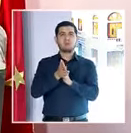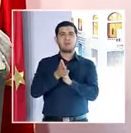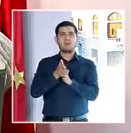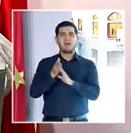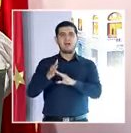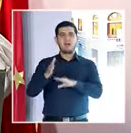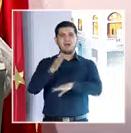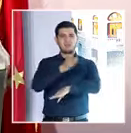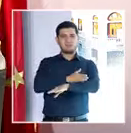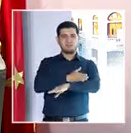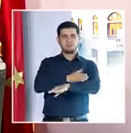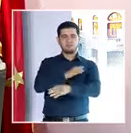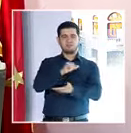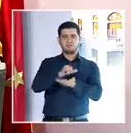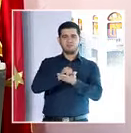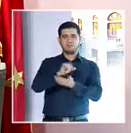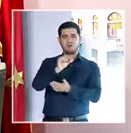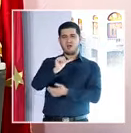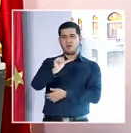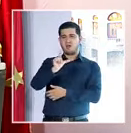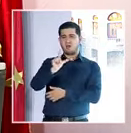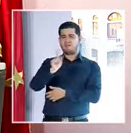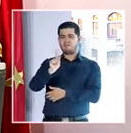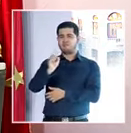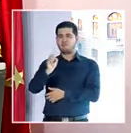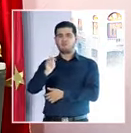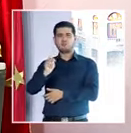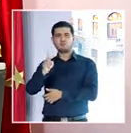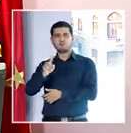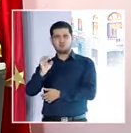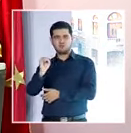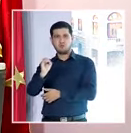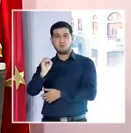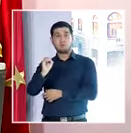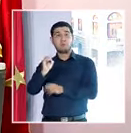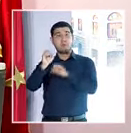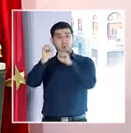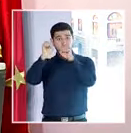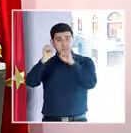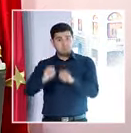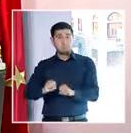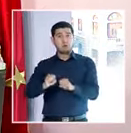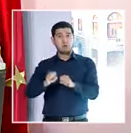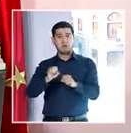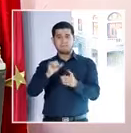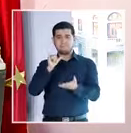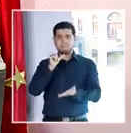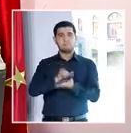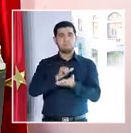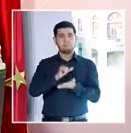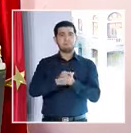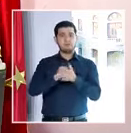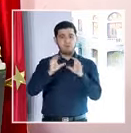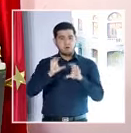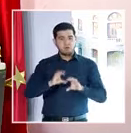Alfonso Prada, puede ser un ejercicio que permita avanzar